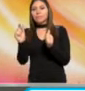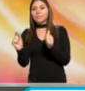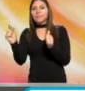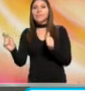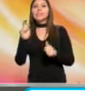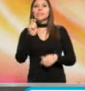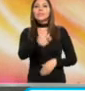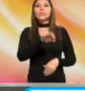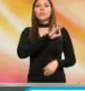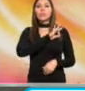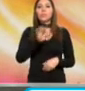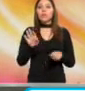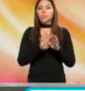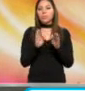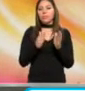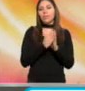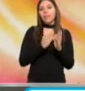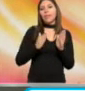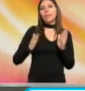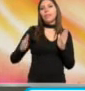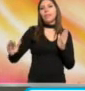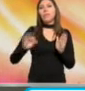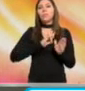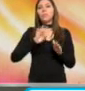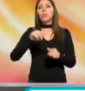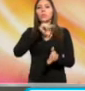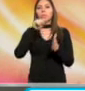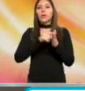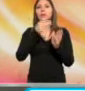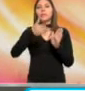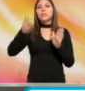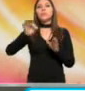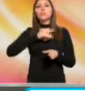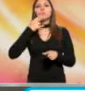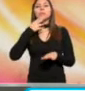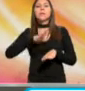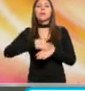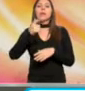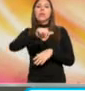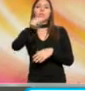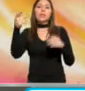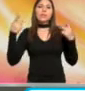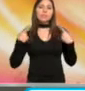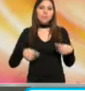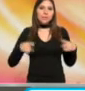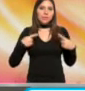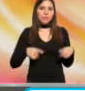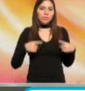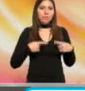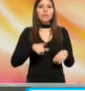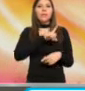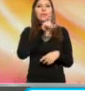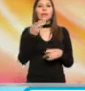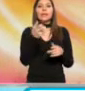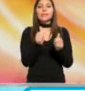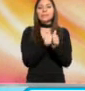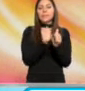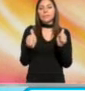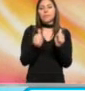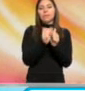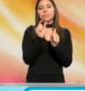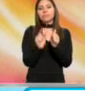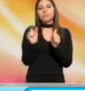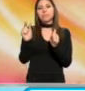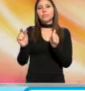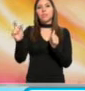de llenar espacios y de ocupar mucho más universo que el resto de las personas, ¿no? Y entonces hace una separación.